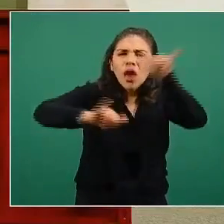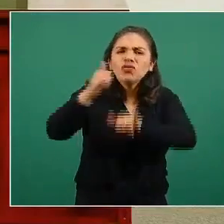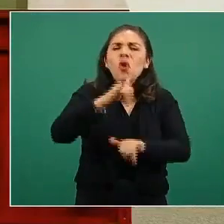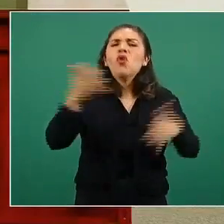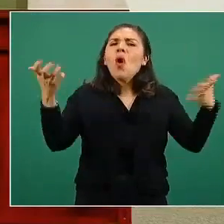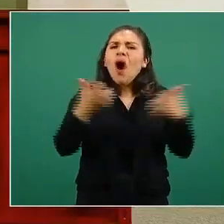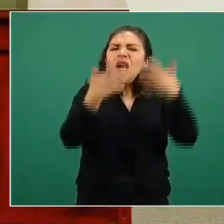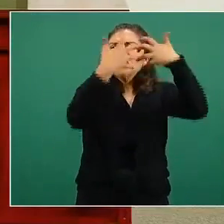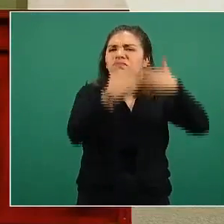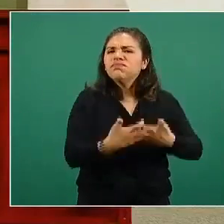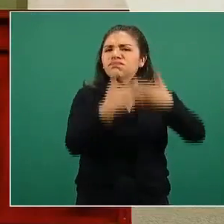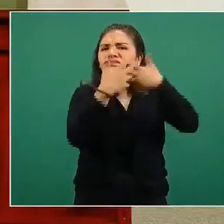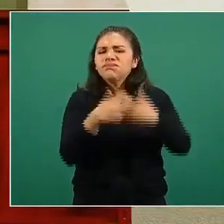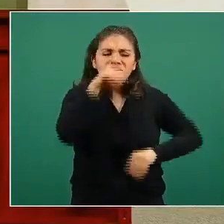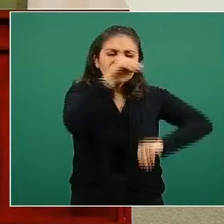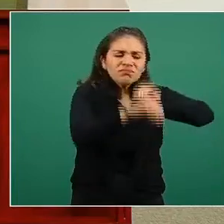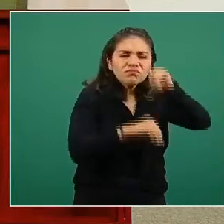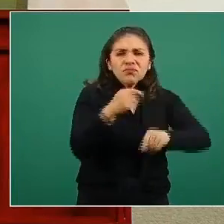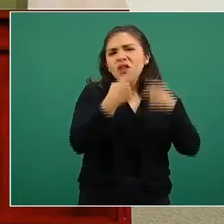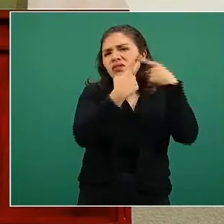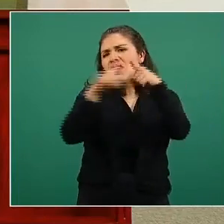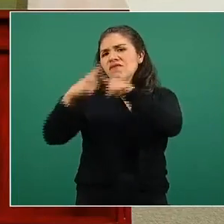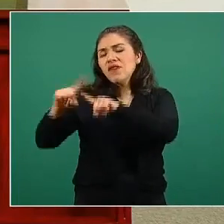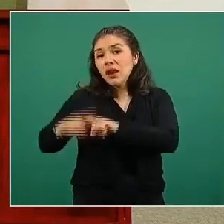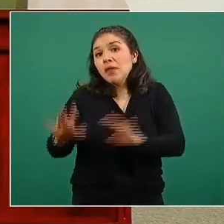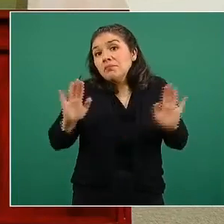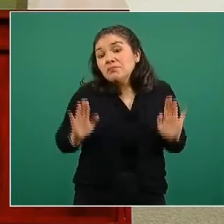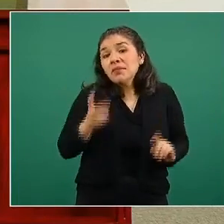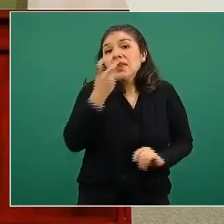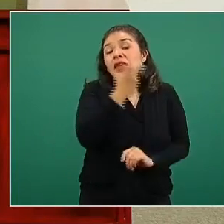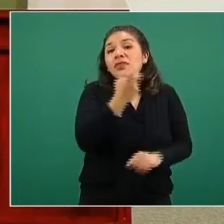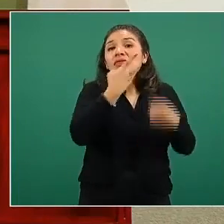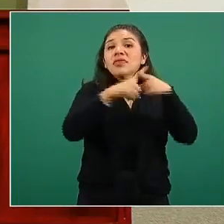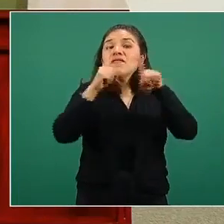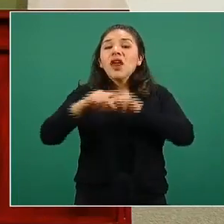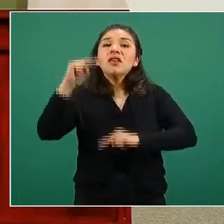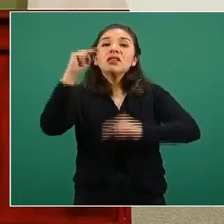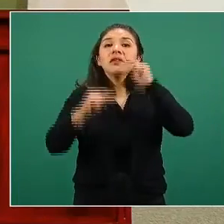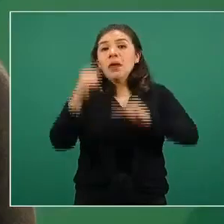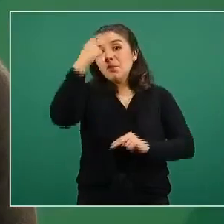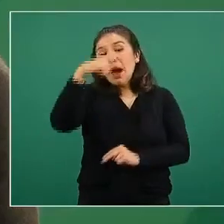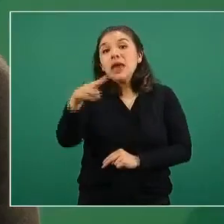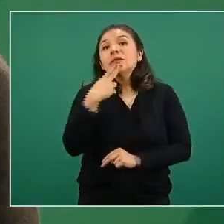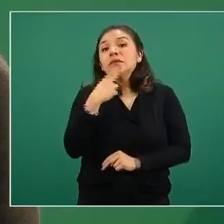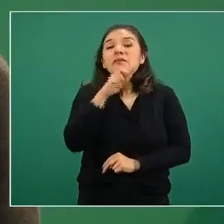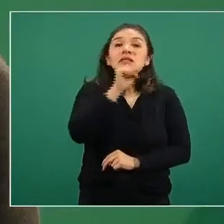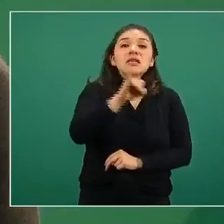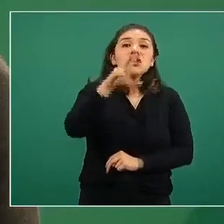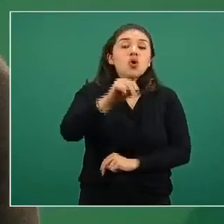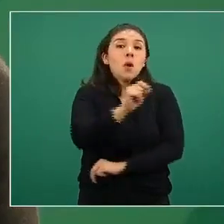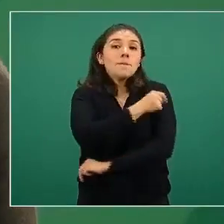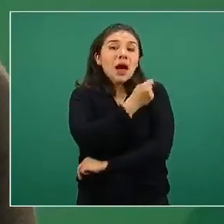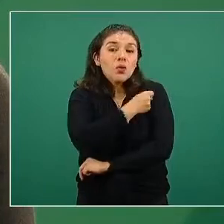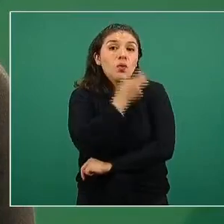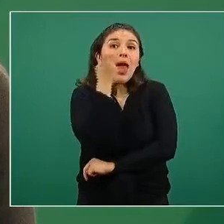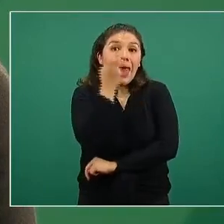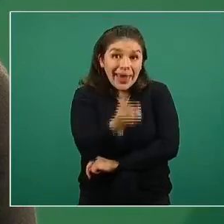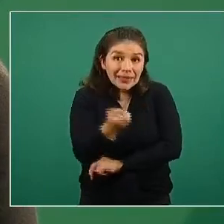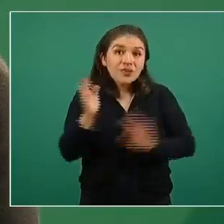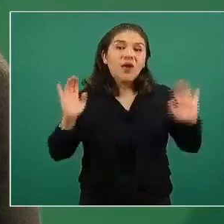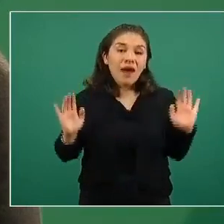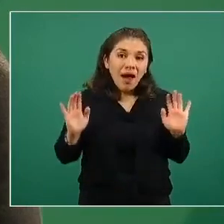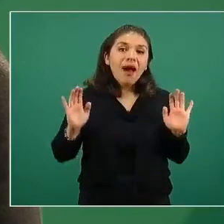de generar el proceso inmunológico y diferentes niveles también de eficacia. Esto le da entonces la